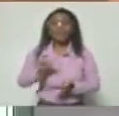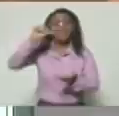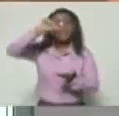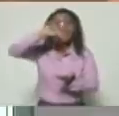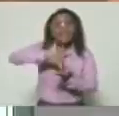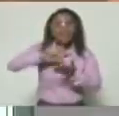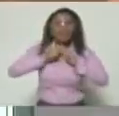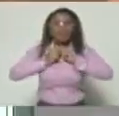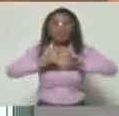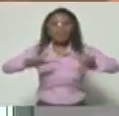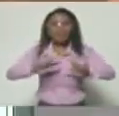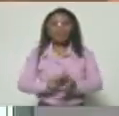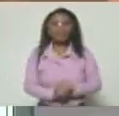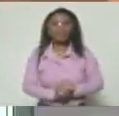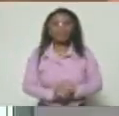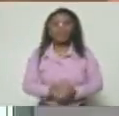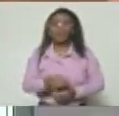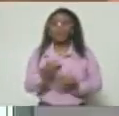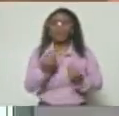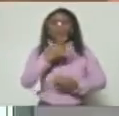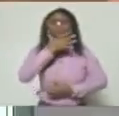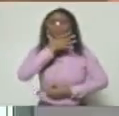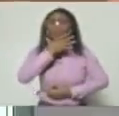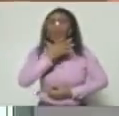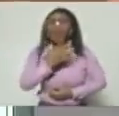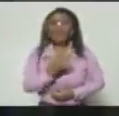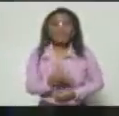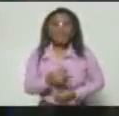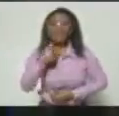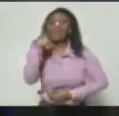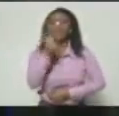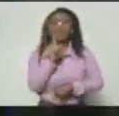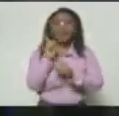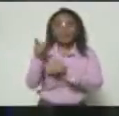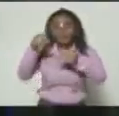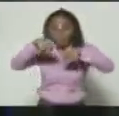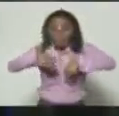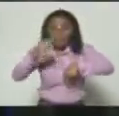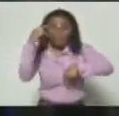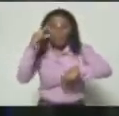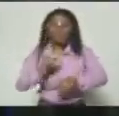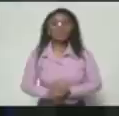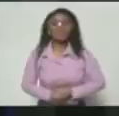multicéntrico. Era muy fácil, o es muy fácil decir eso hoy en día.